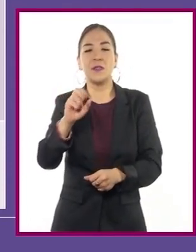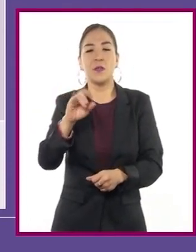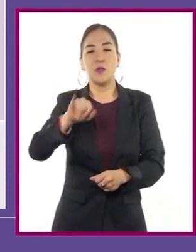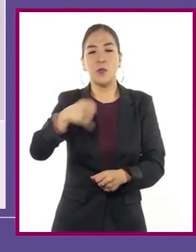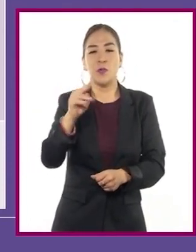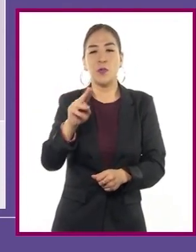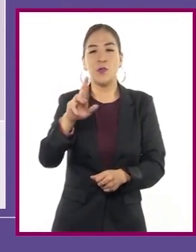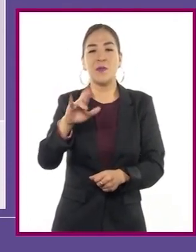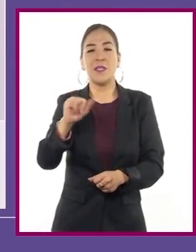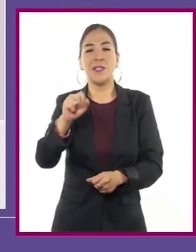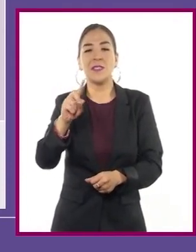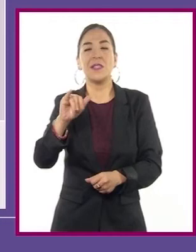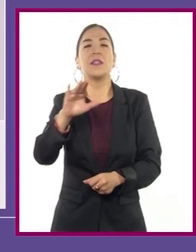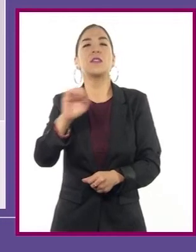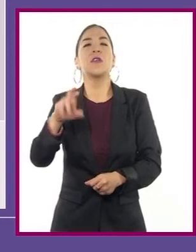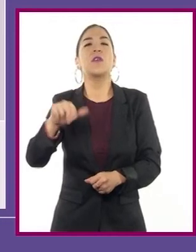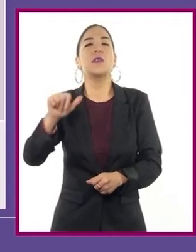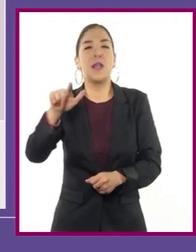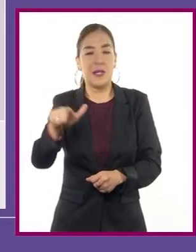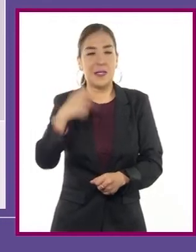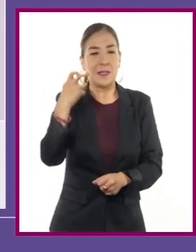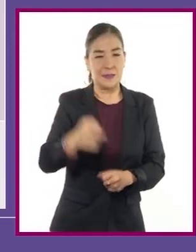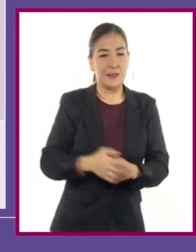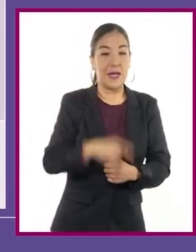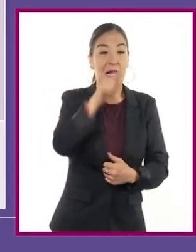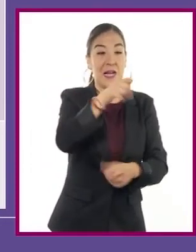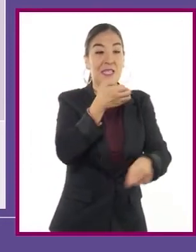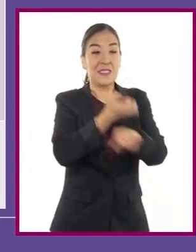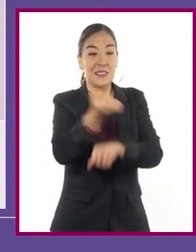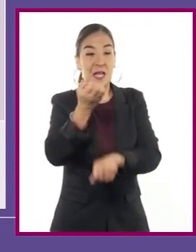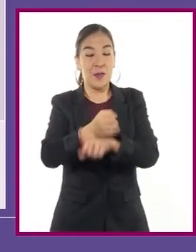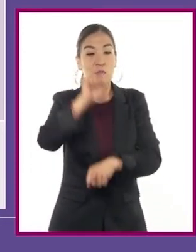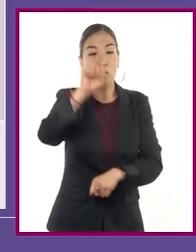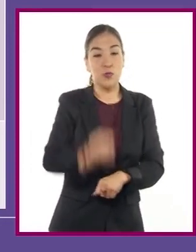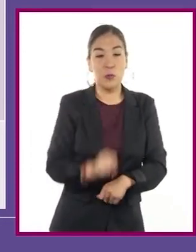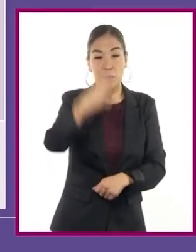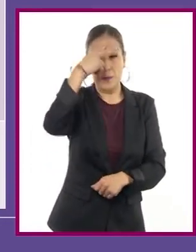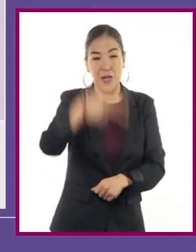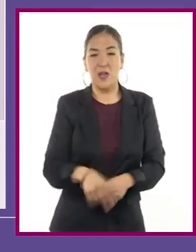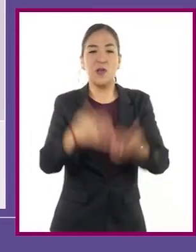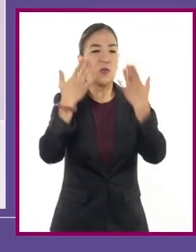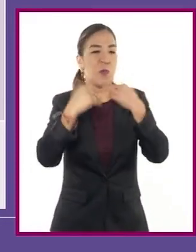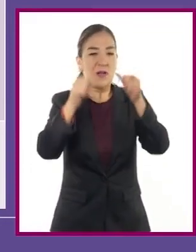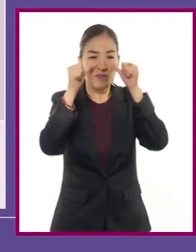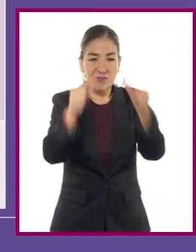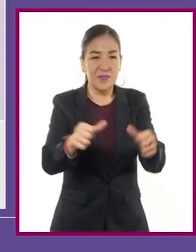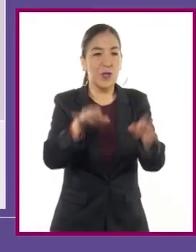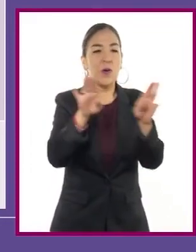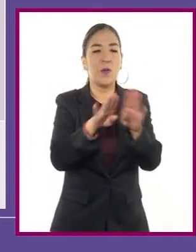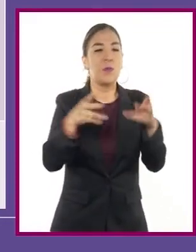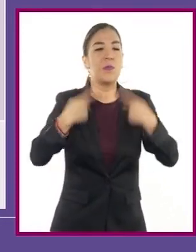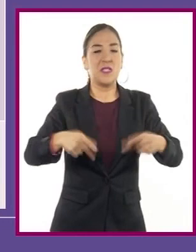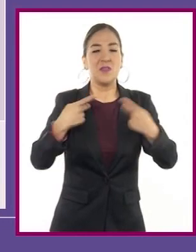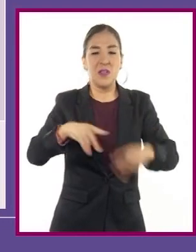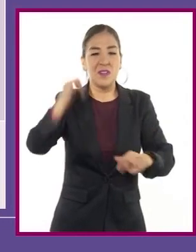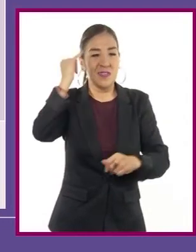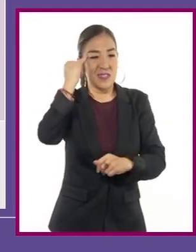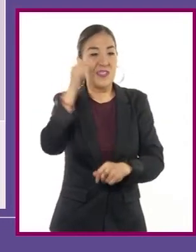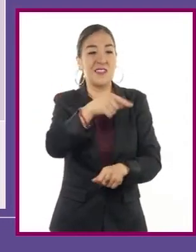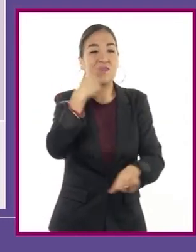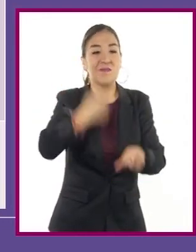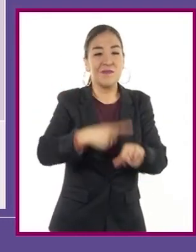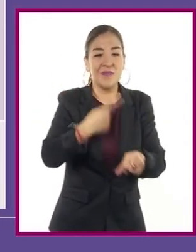Siguiente. En los estados del sur de México no dan atención médica a las personas indígenas que vayan enfermos